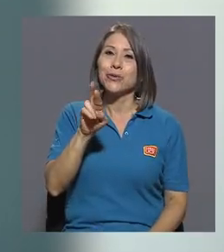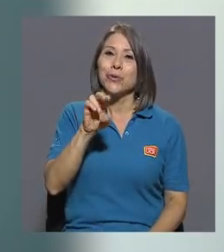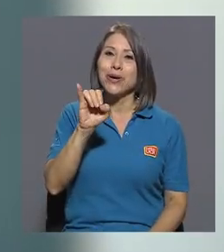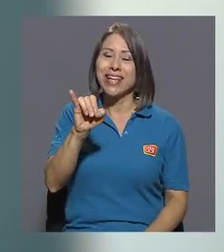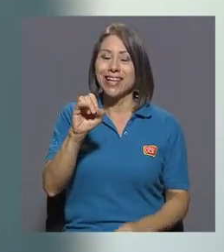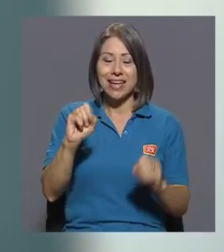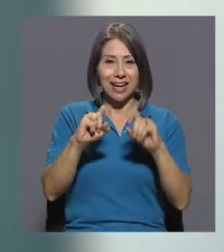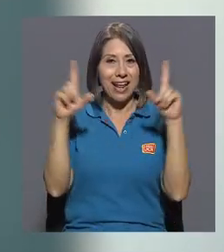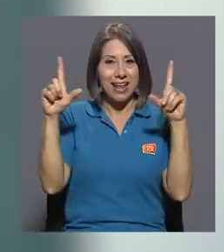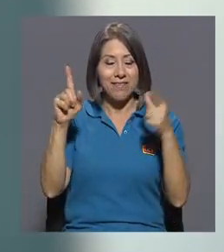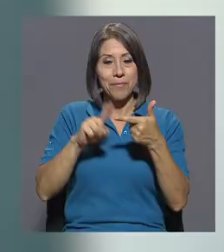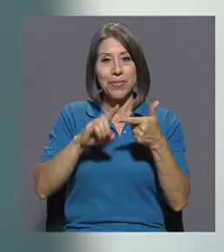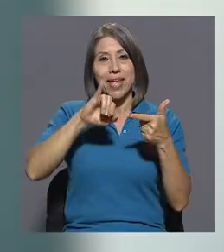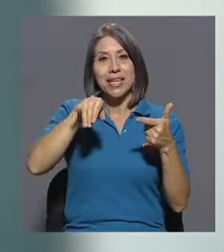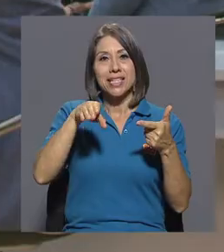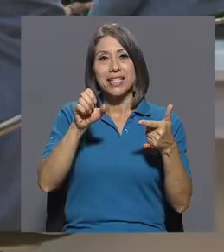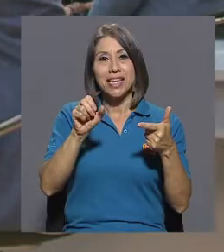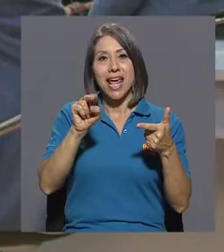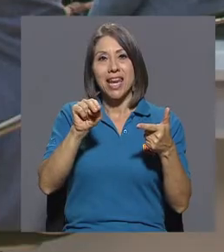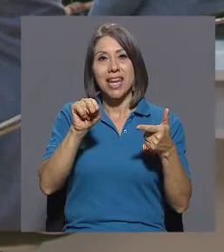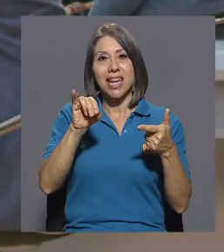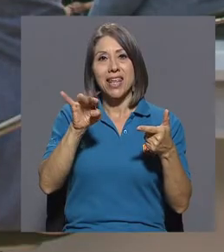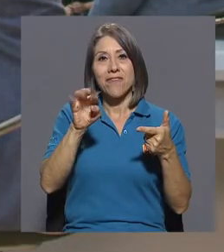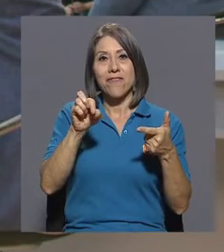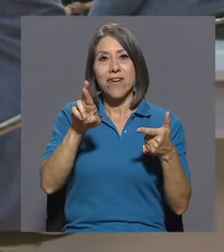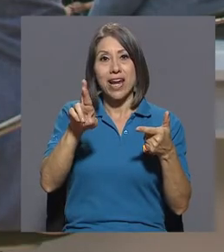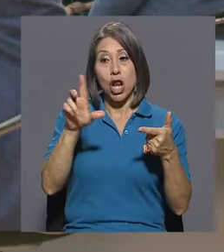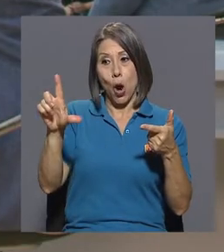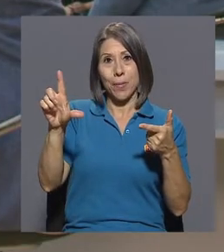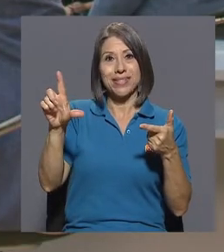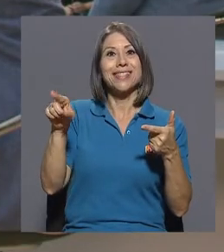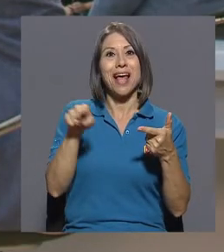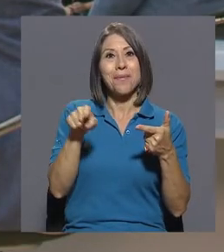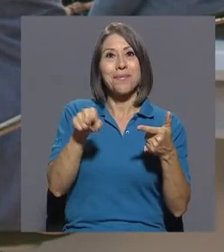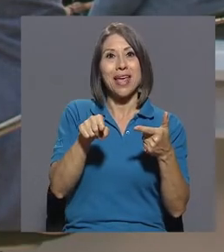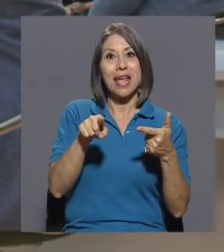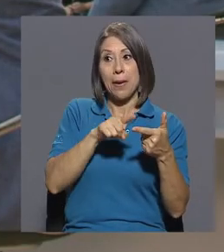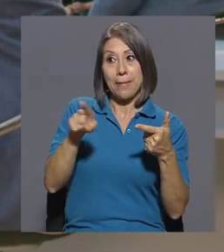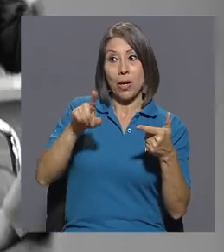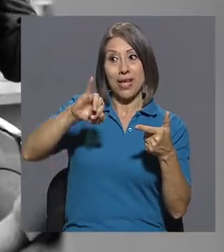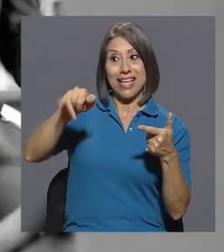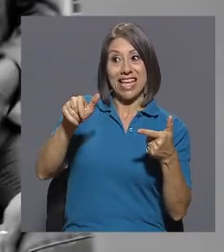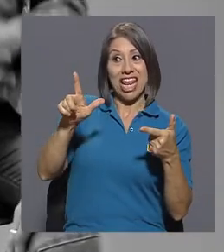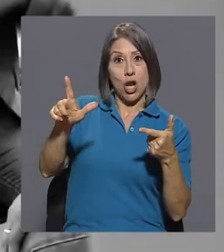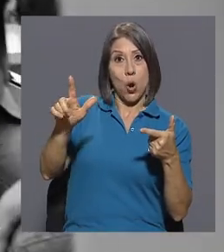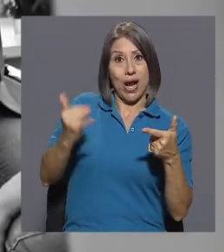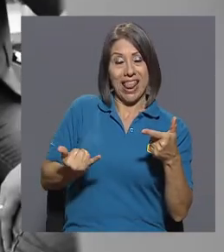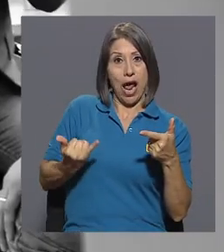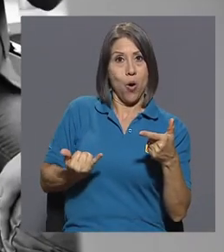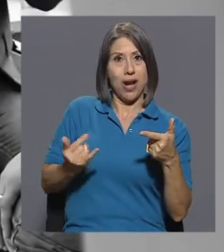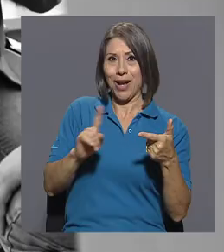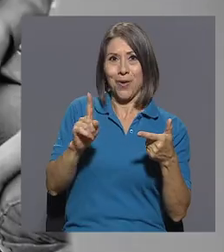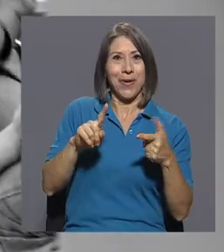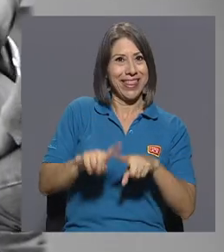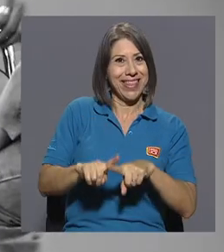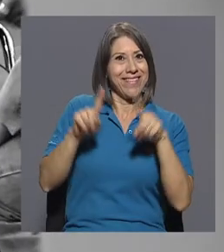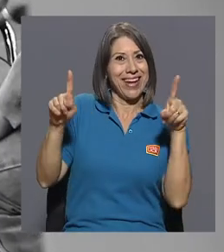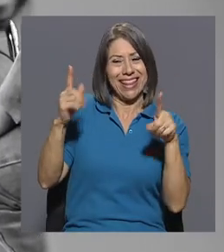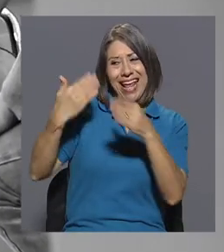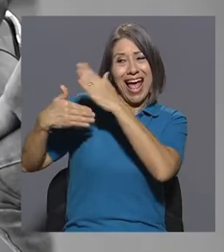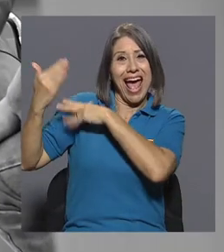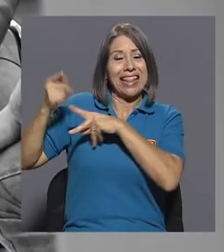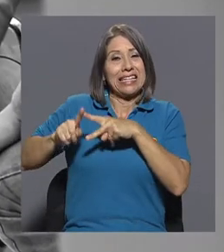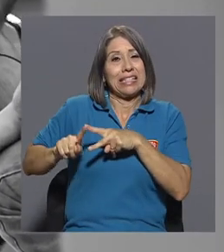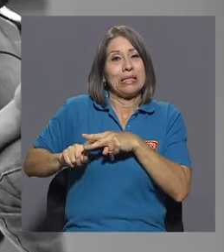también. Pero cuando maquillé a Jennifer no era así la J-Lo que era ahora. Era una chica... estaba surgiendo apenas en Nueva